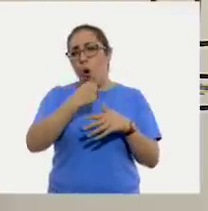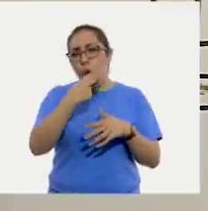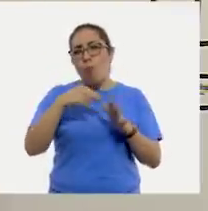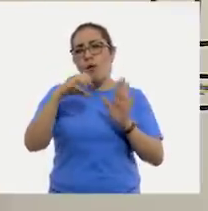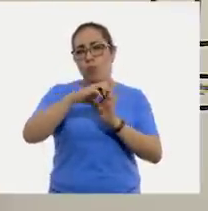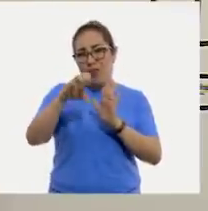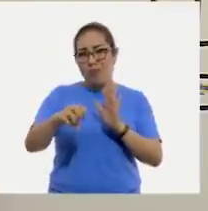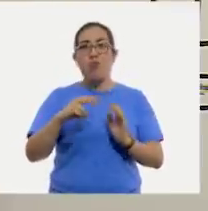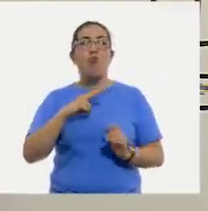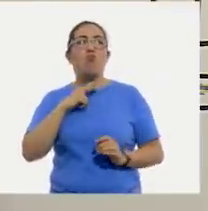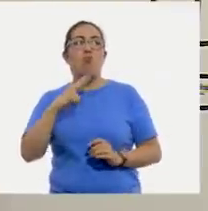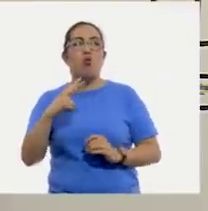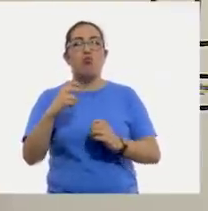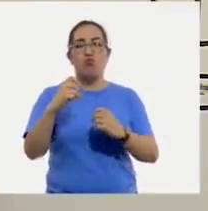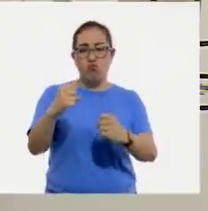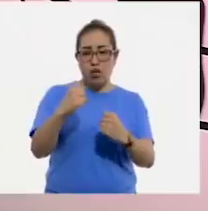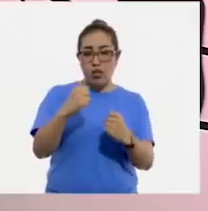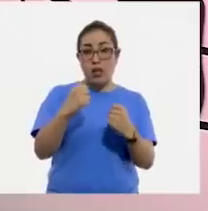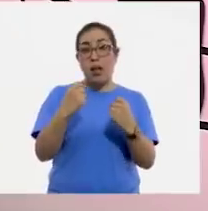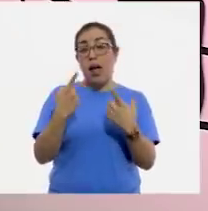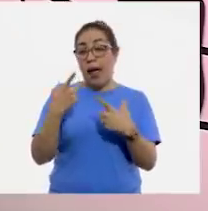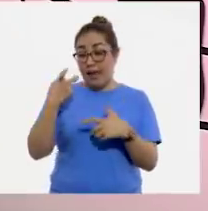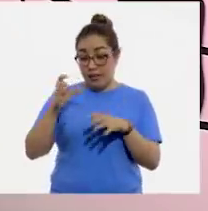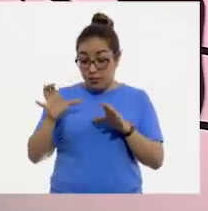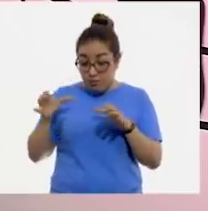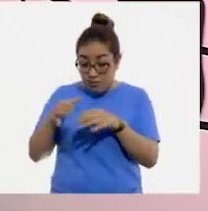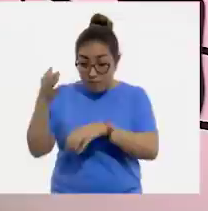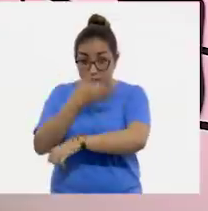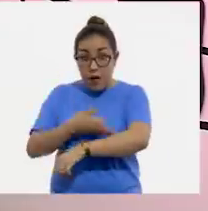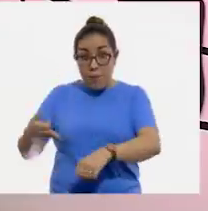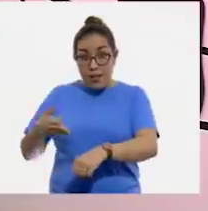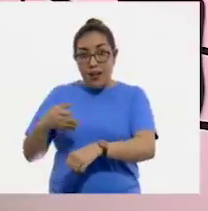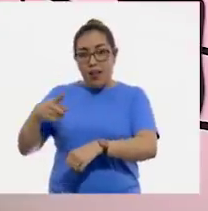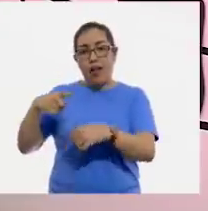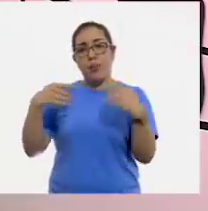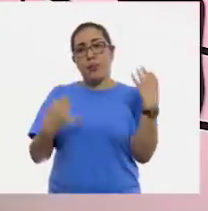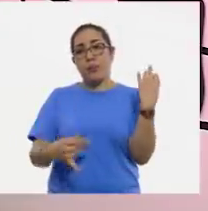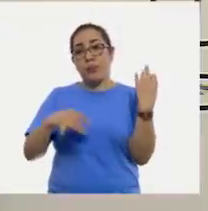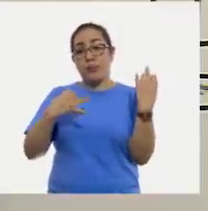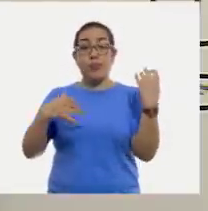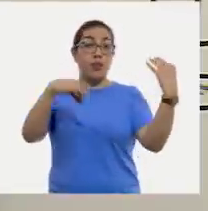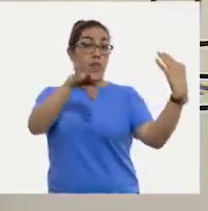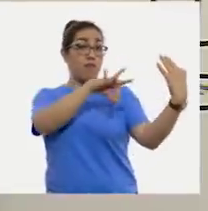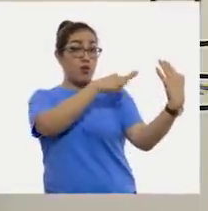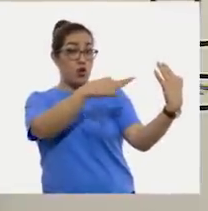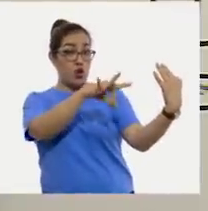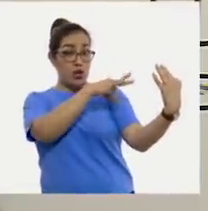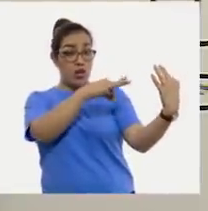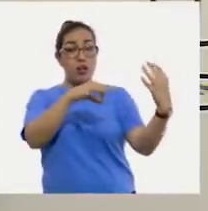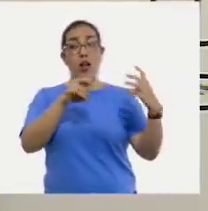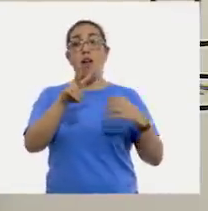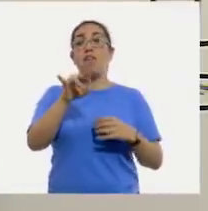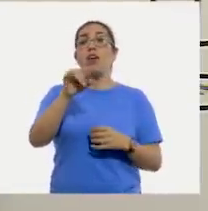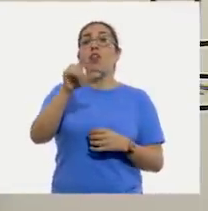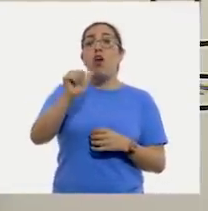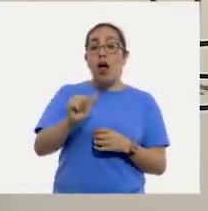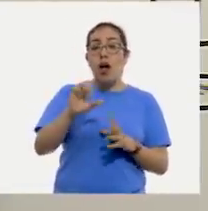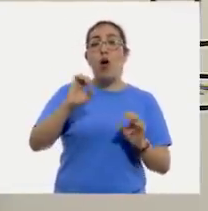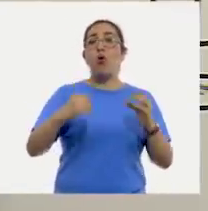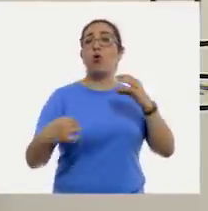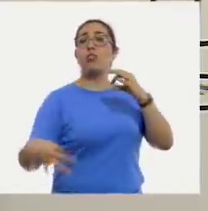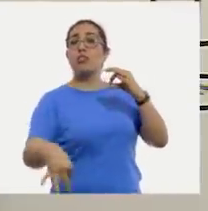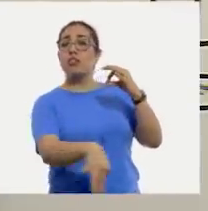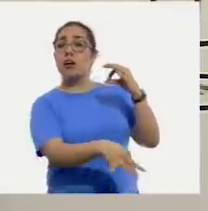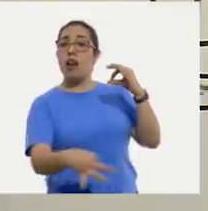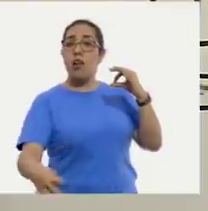bajos. Es como la misma familia de instrumentos de cuerda. El violín es el soprano, el tenor es la viola y el bajo es el cello, ¿no?